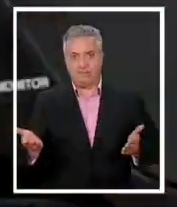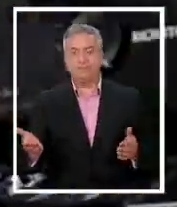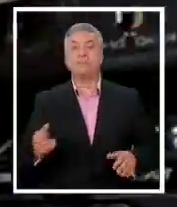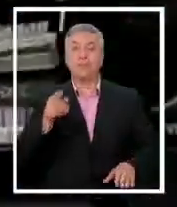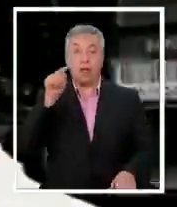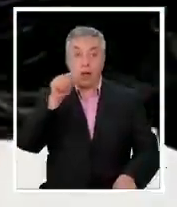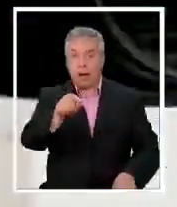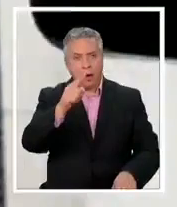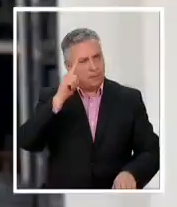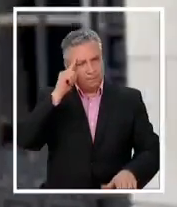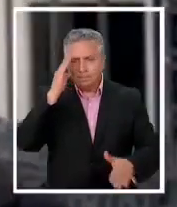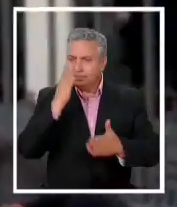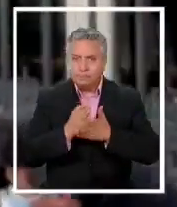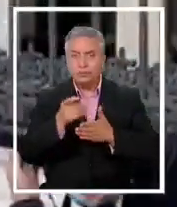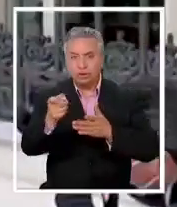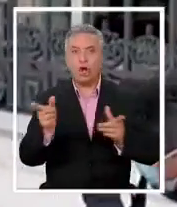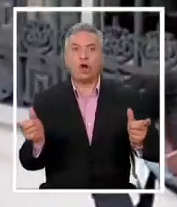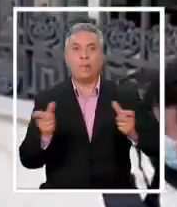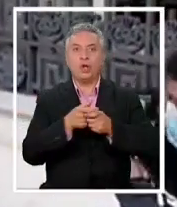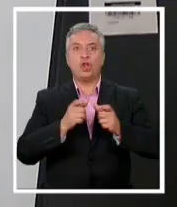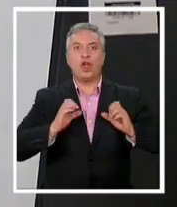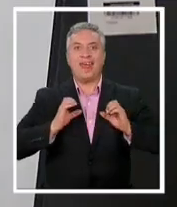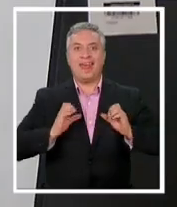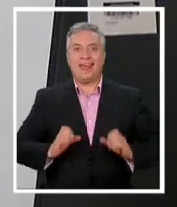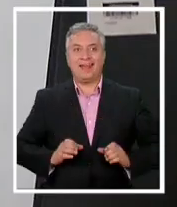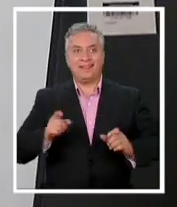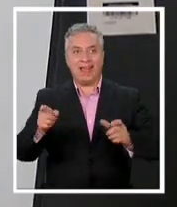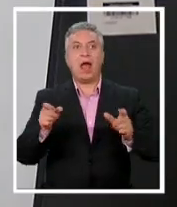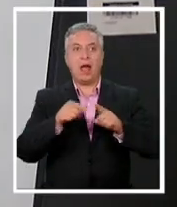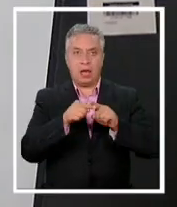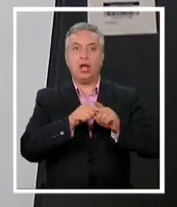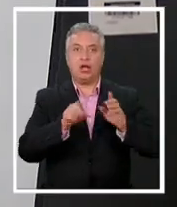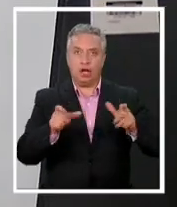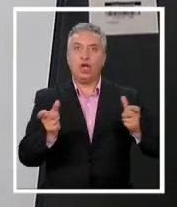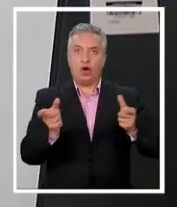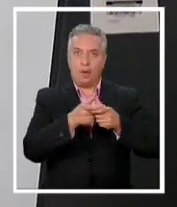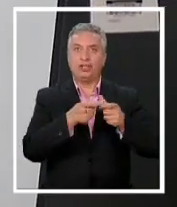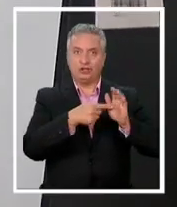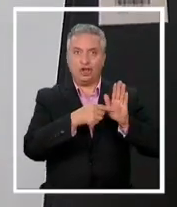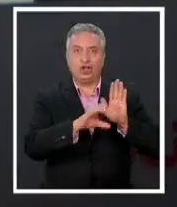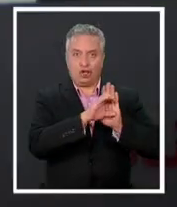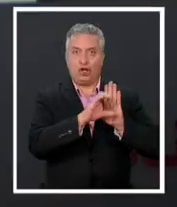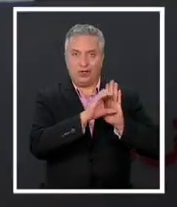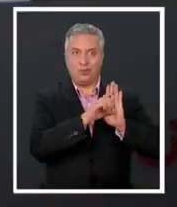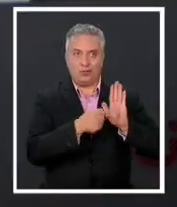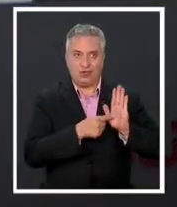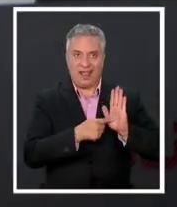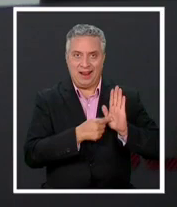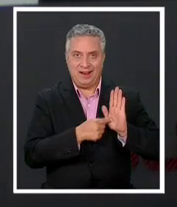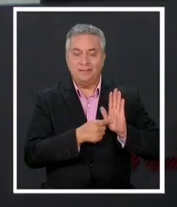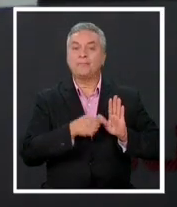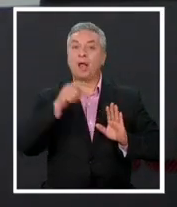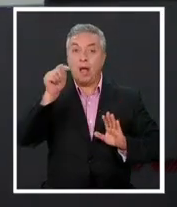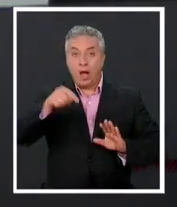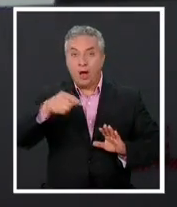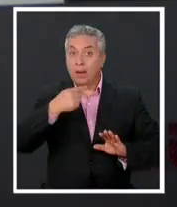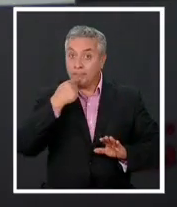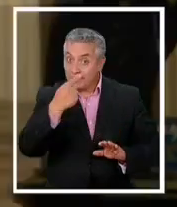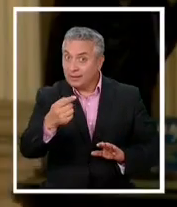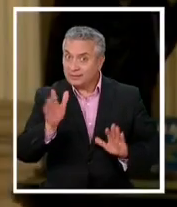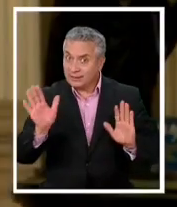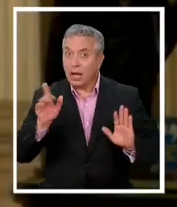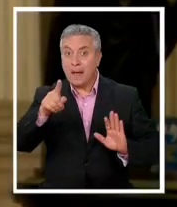decisión la tomó el Comité de Ética de la Convención Constitucional. Para finalizar y para despedirnos, les contamos